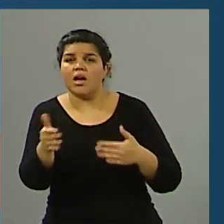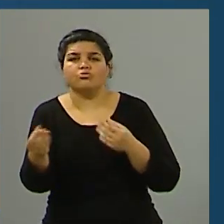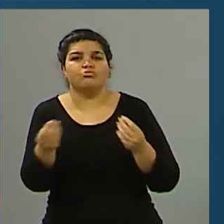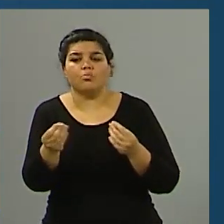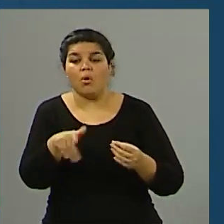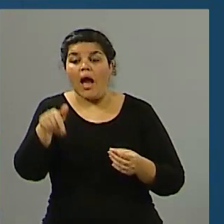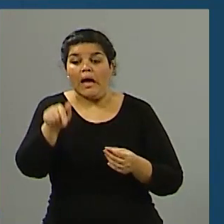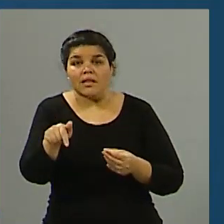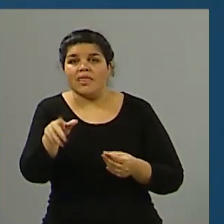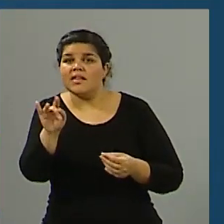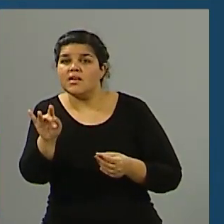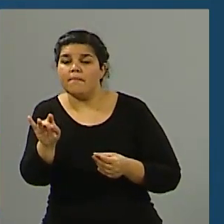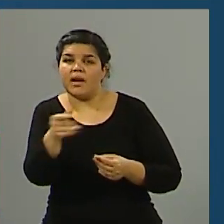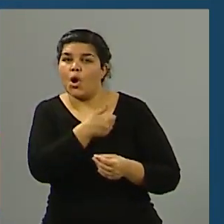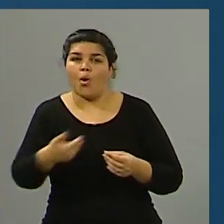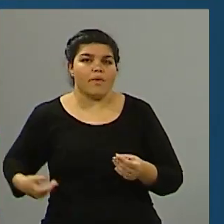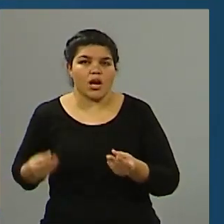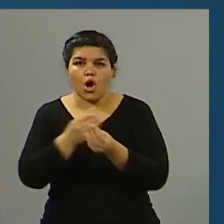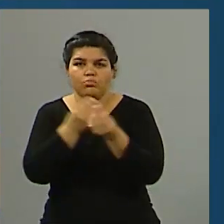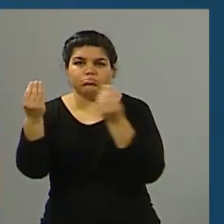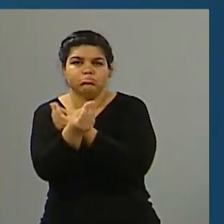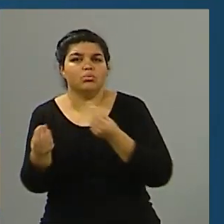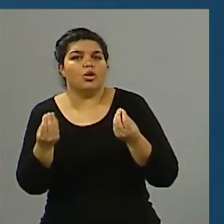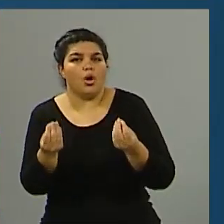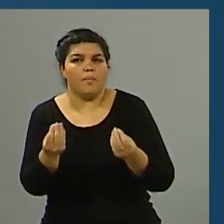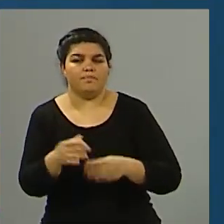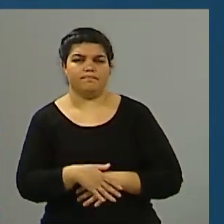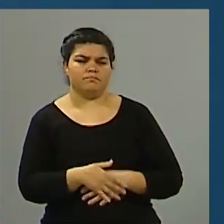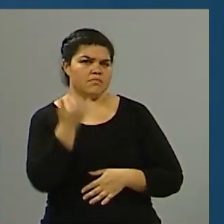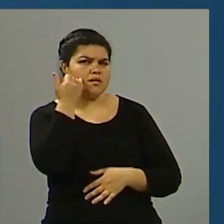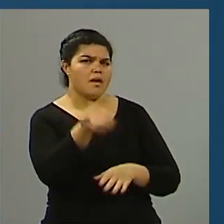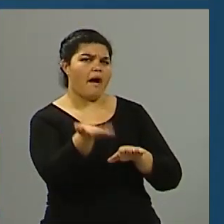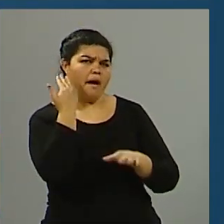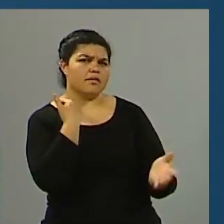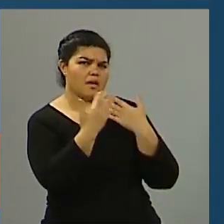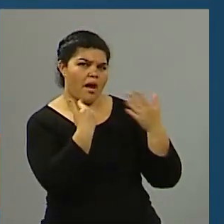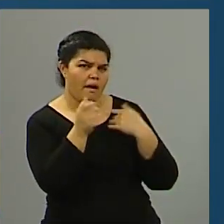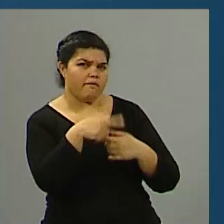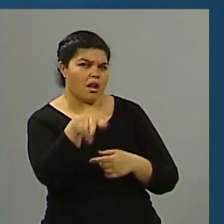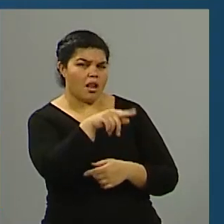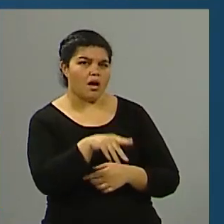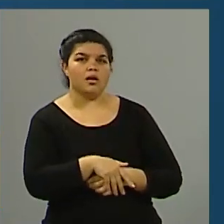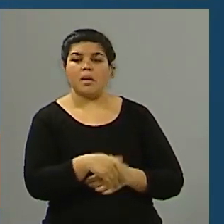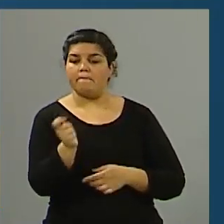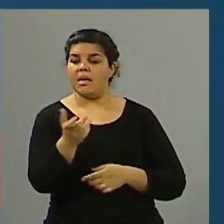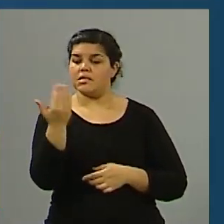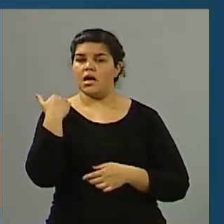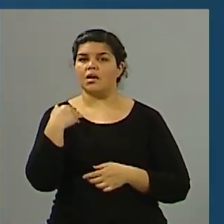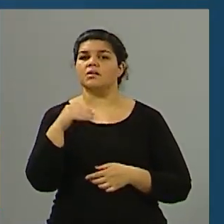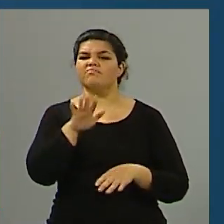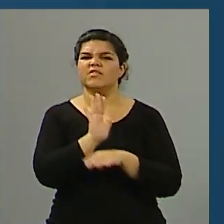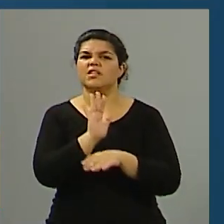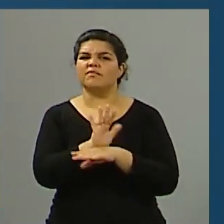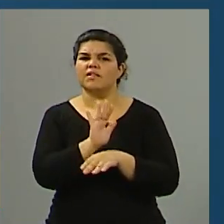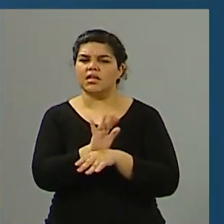¿no? Yo he hablado con ustedes hace meses que les dije que yo lo que veía que era una calle